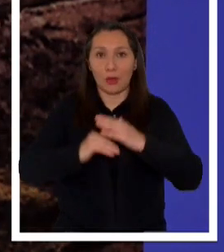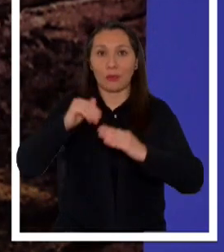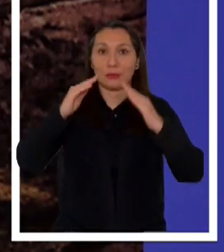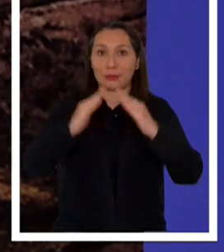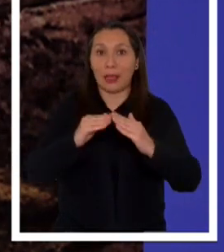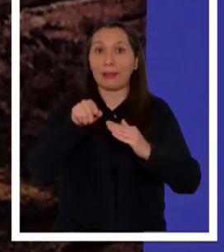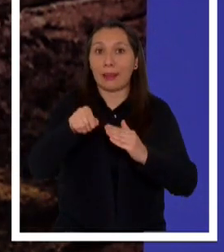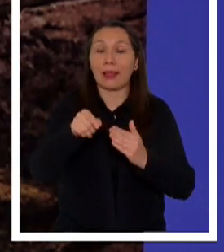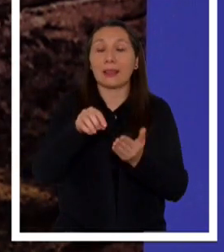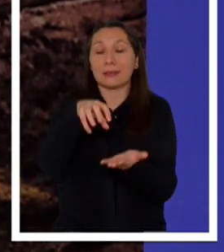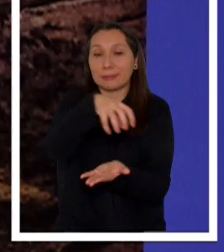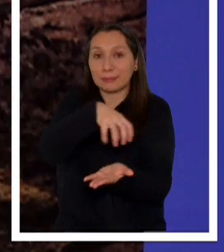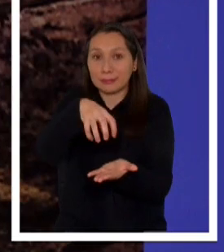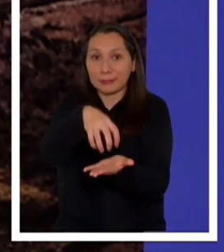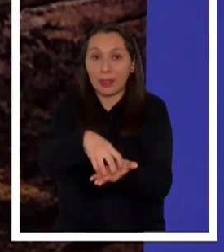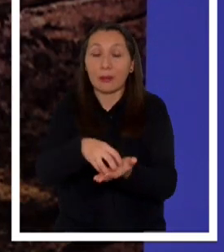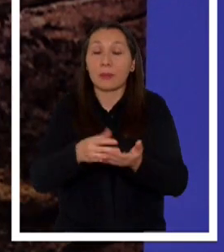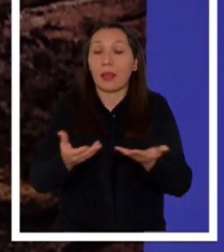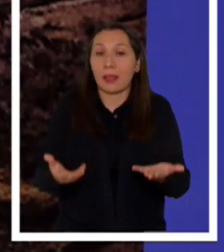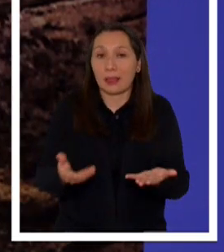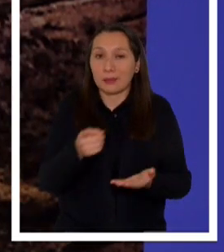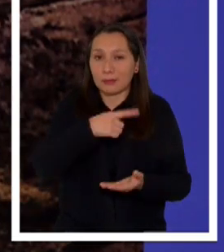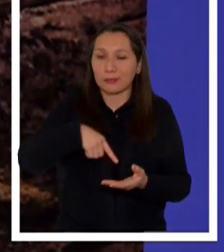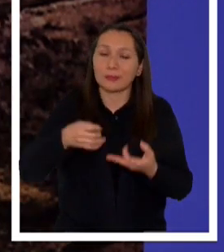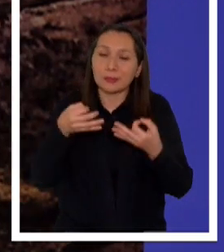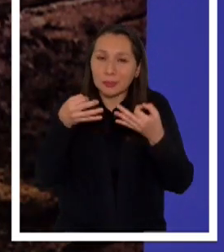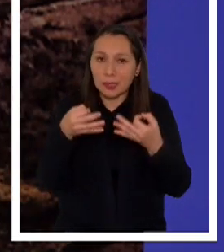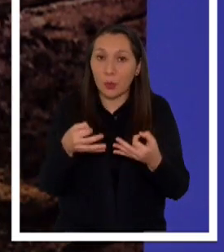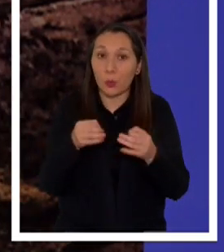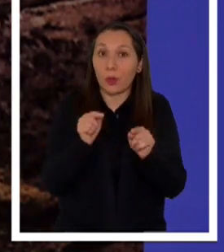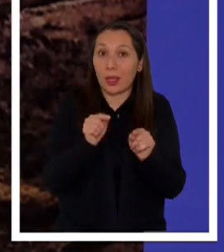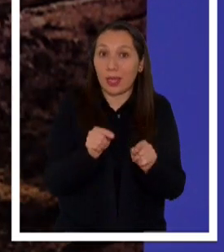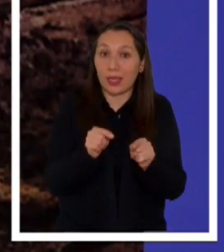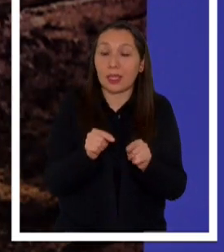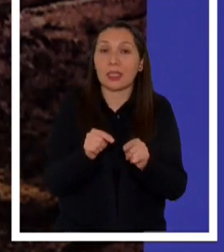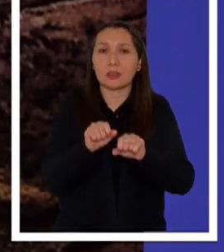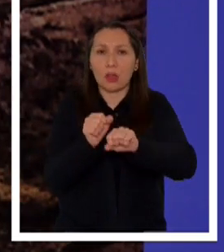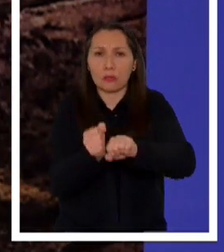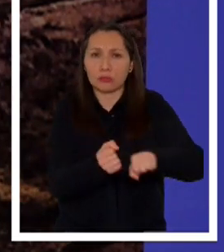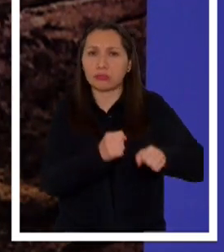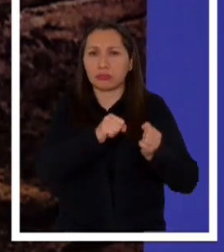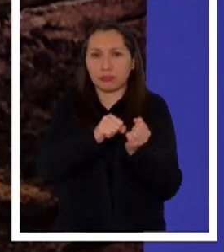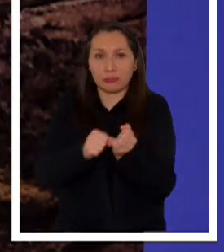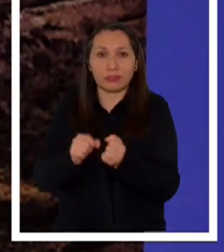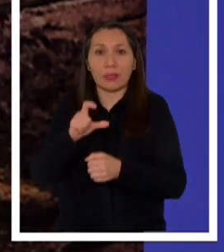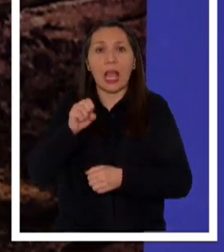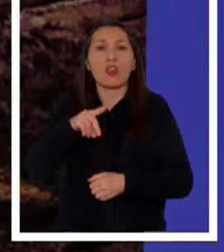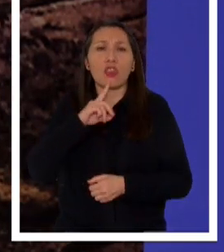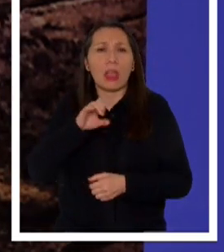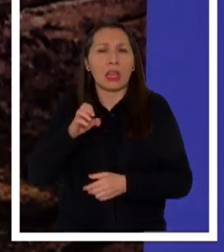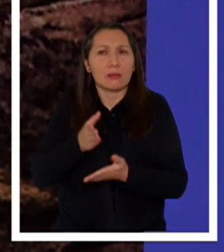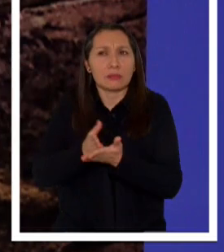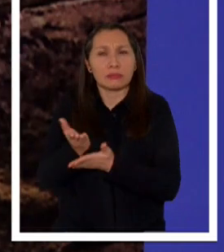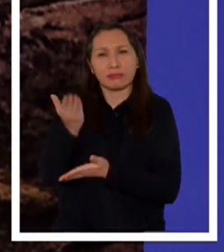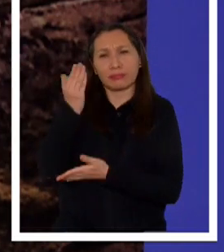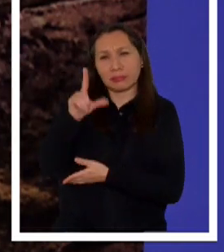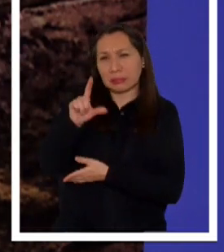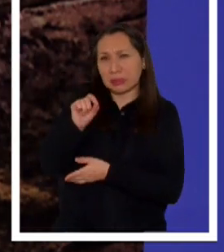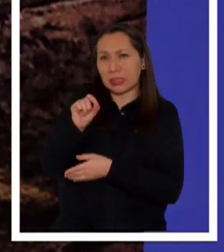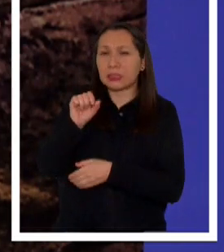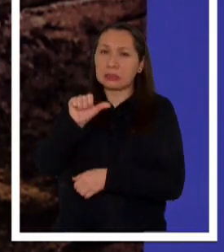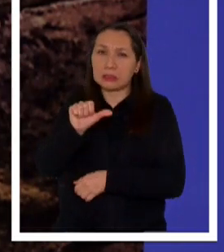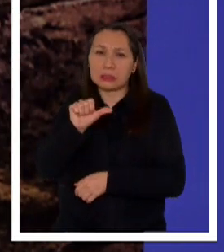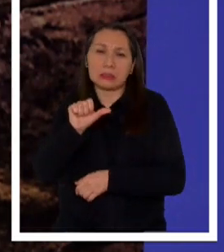en la provincia pero finalmente estamos seguros que a través de esto el canotaje En Los Andes partió hace unos 60-70 años